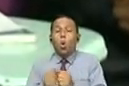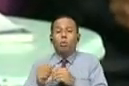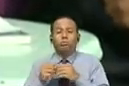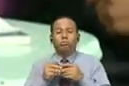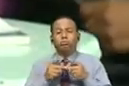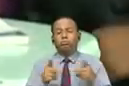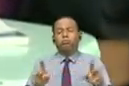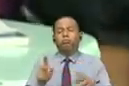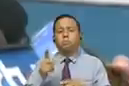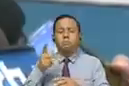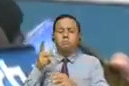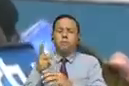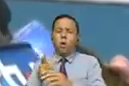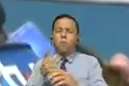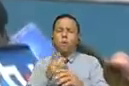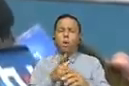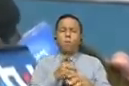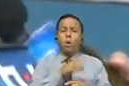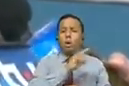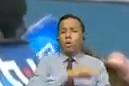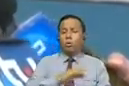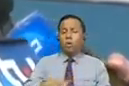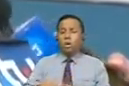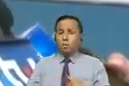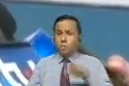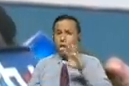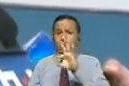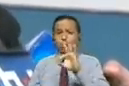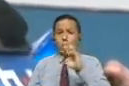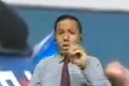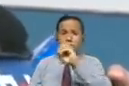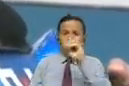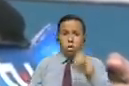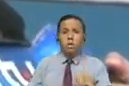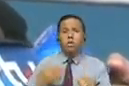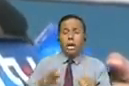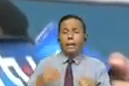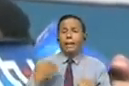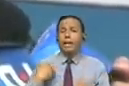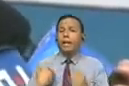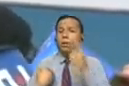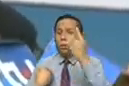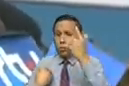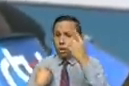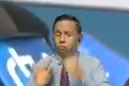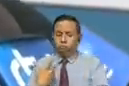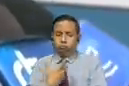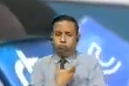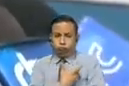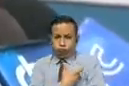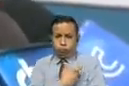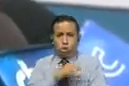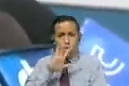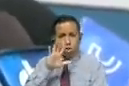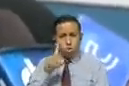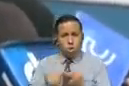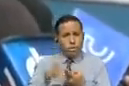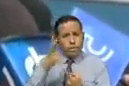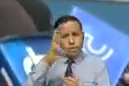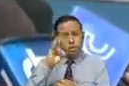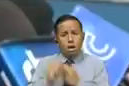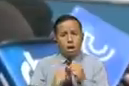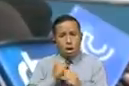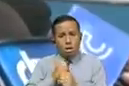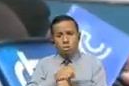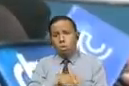estudiantes. Más del 90% ya cuenta con primera dosis en el caso de los estudiantes. desde 5 hasta 17 años y más